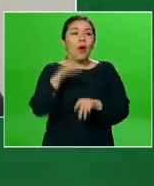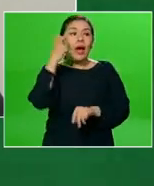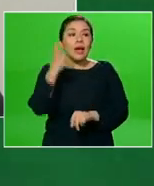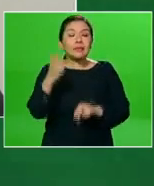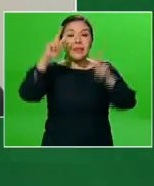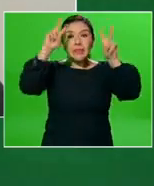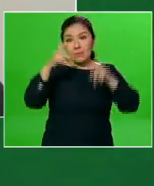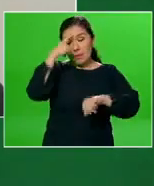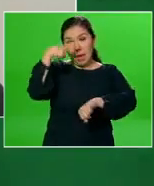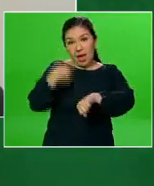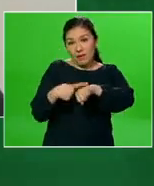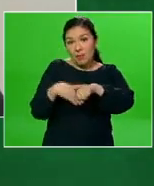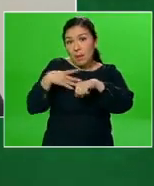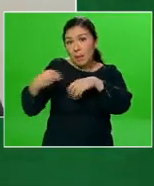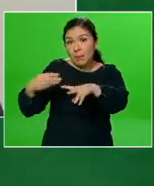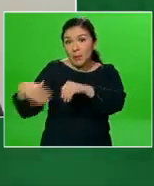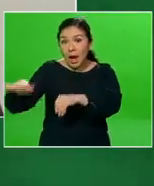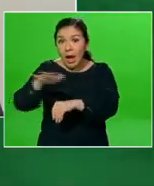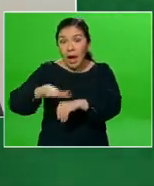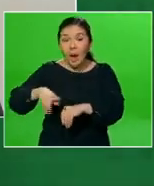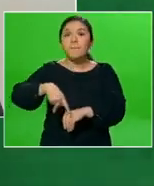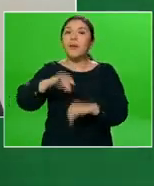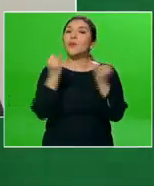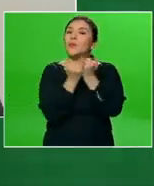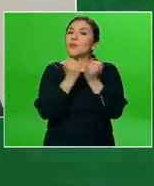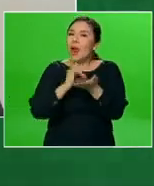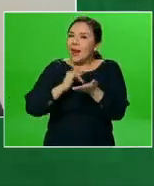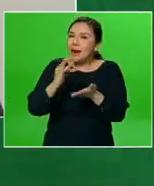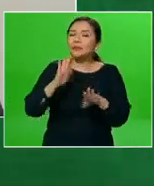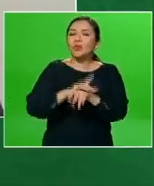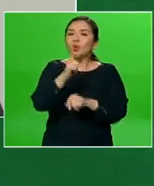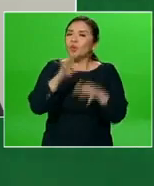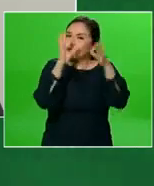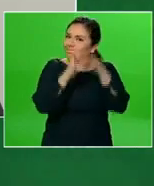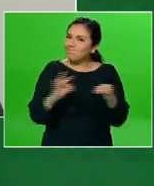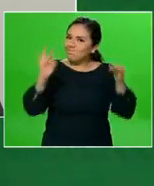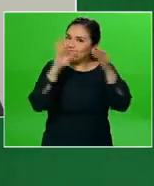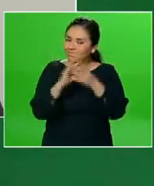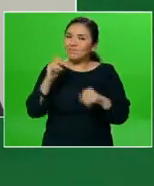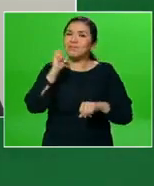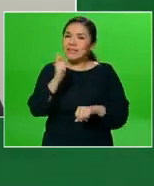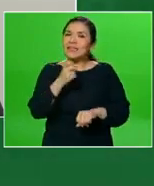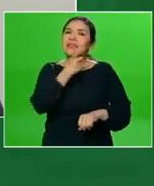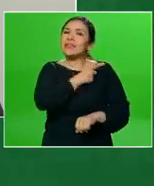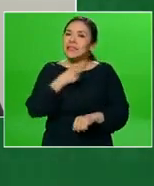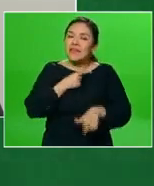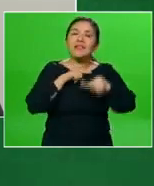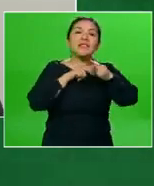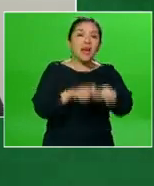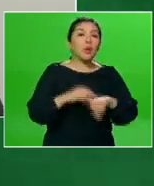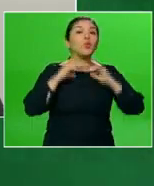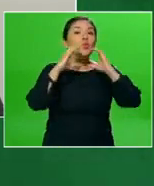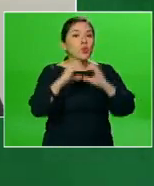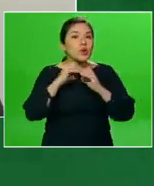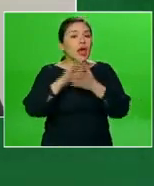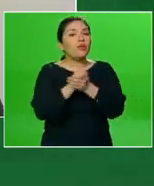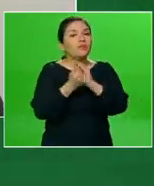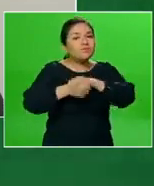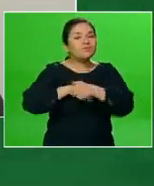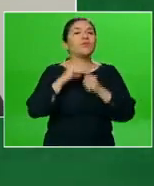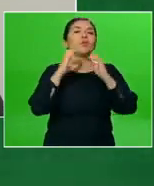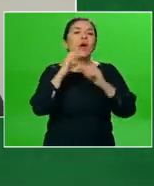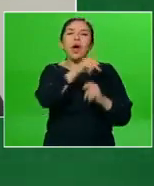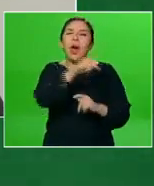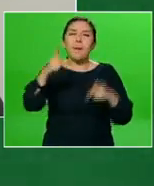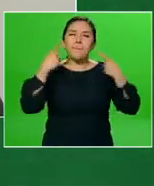epidémico pero también agradezco porque hacen mucho énfasis en que tenemos que seguir reiterando el tomador a la población